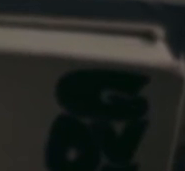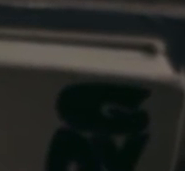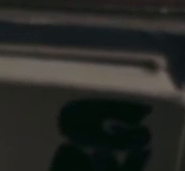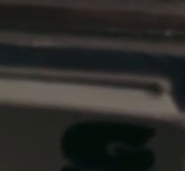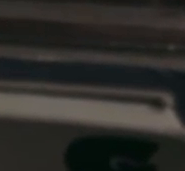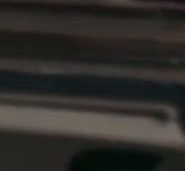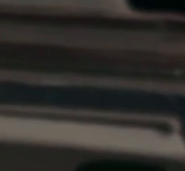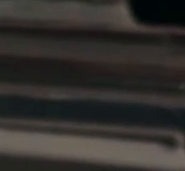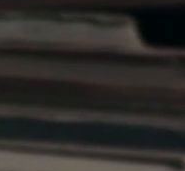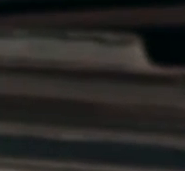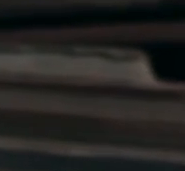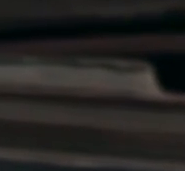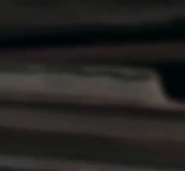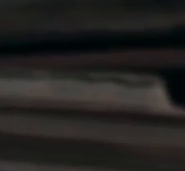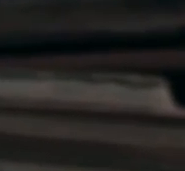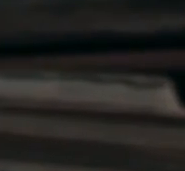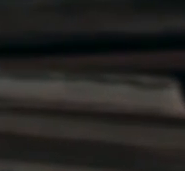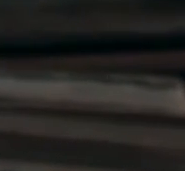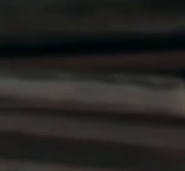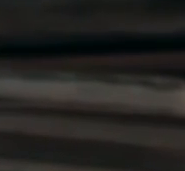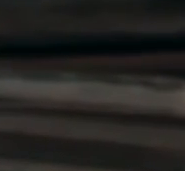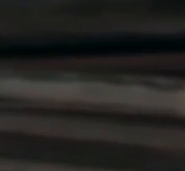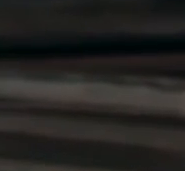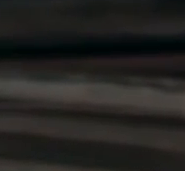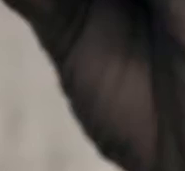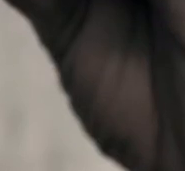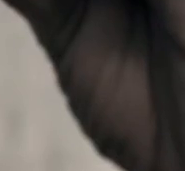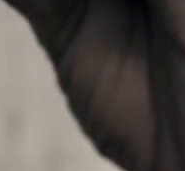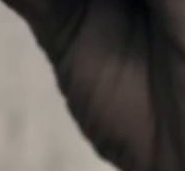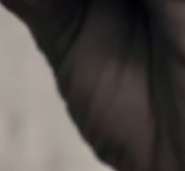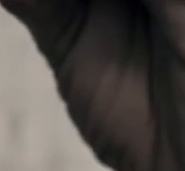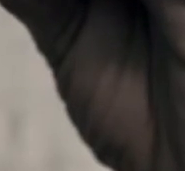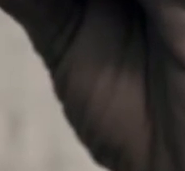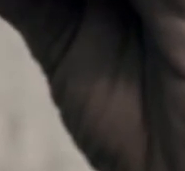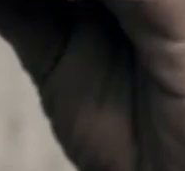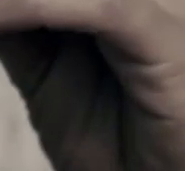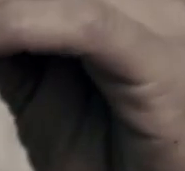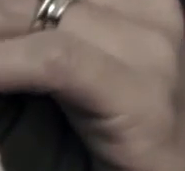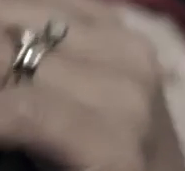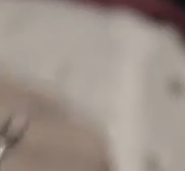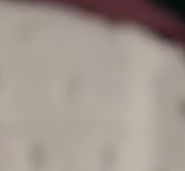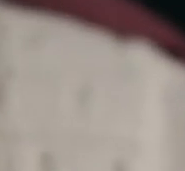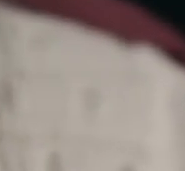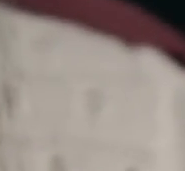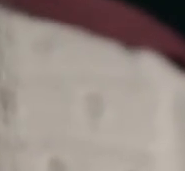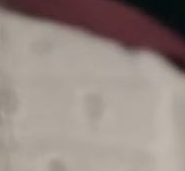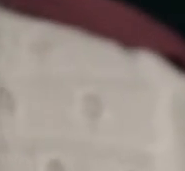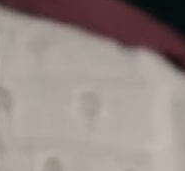Thank you.